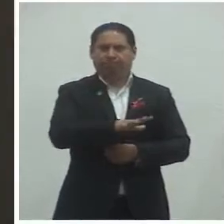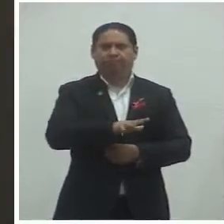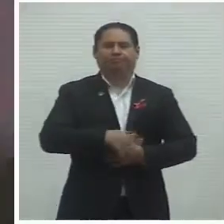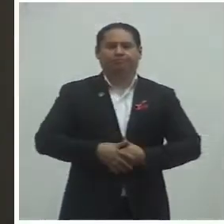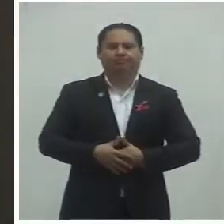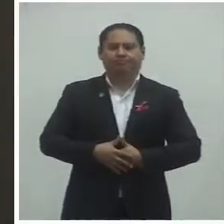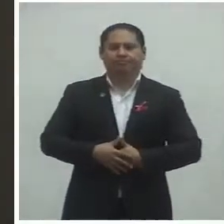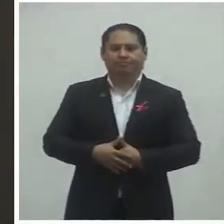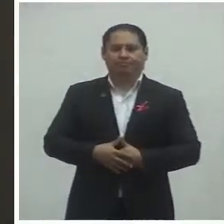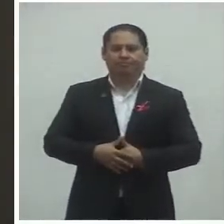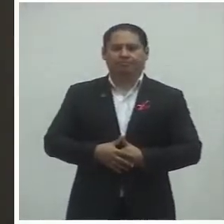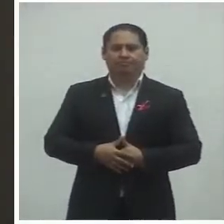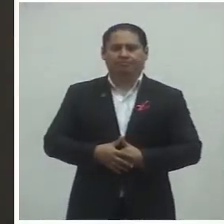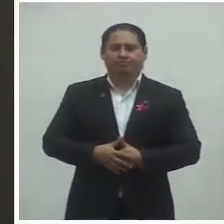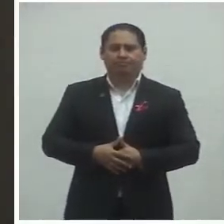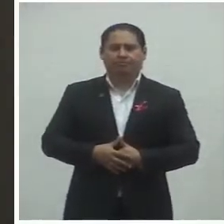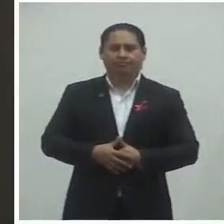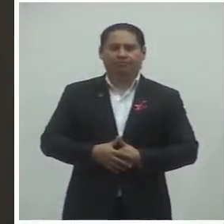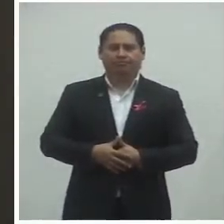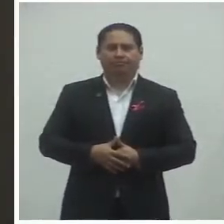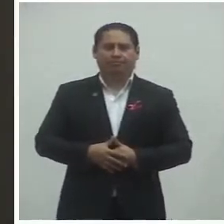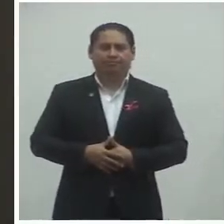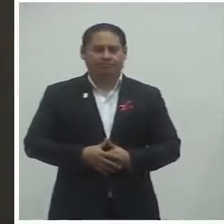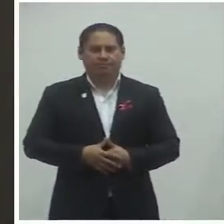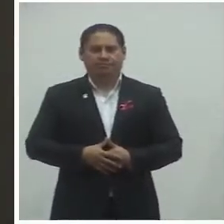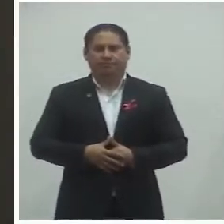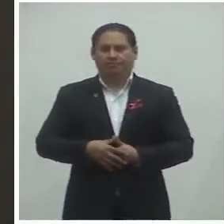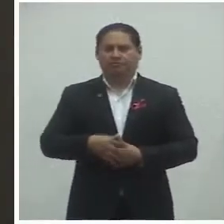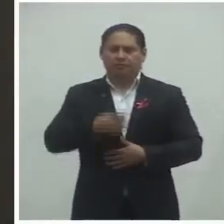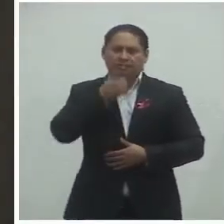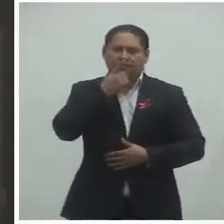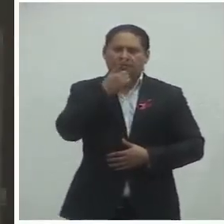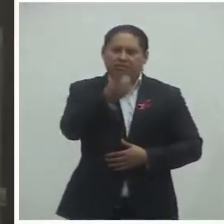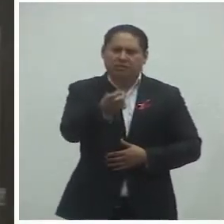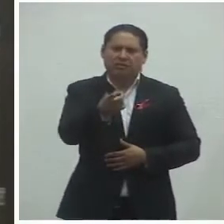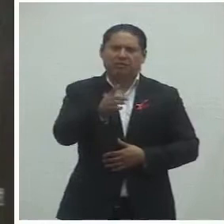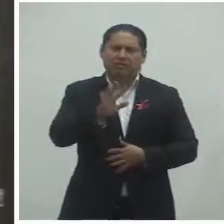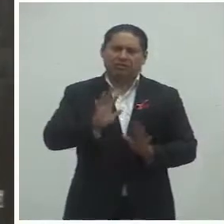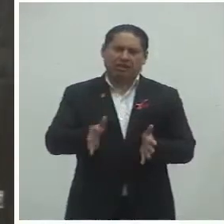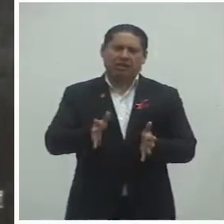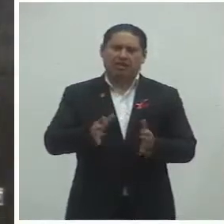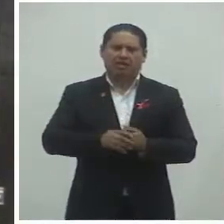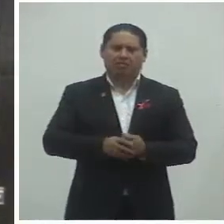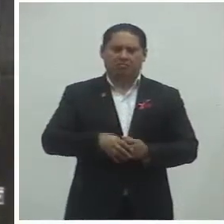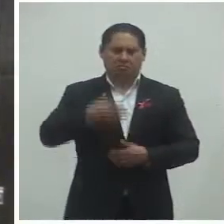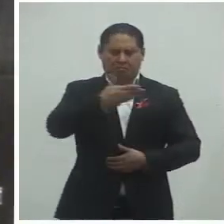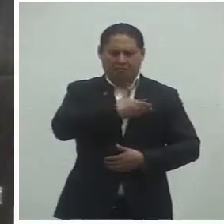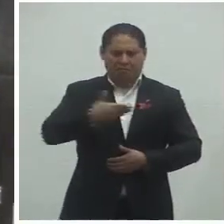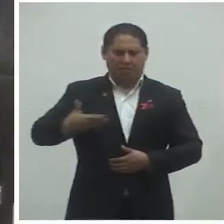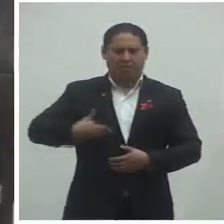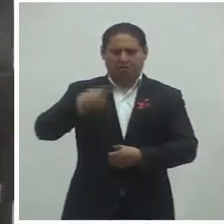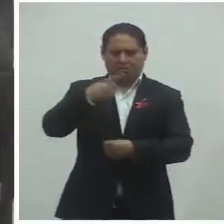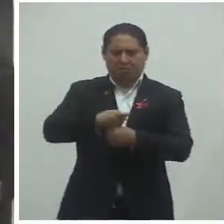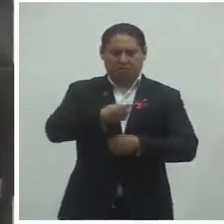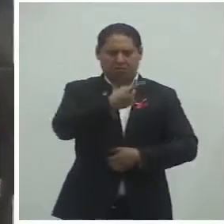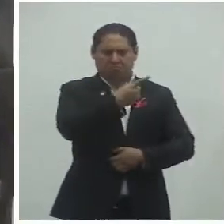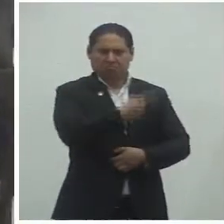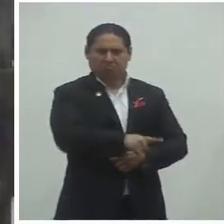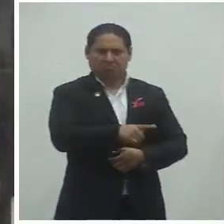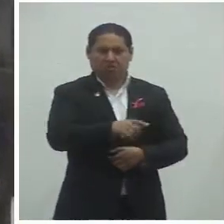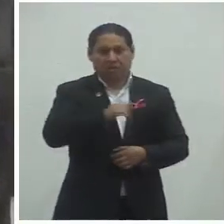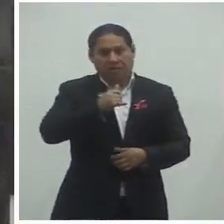Así era. Y era común decir que el presidente manda y si se